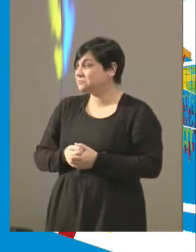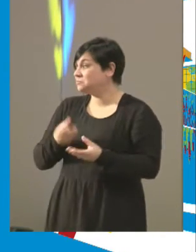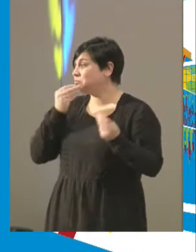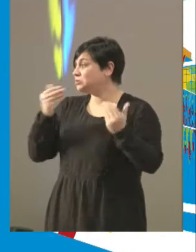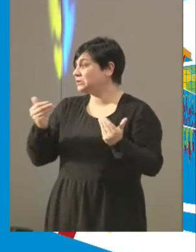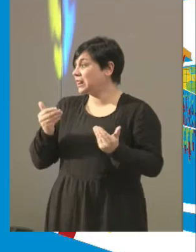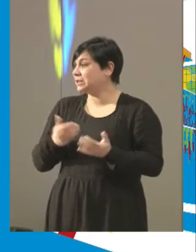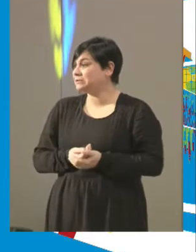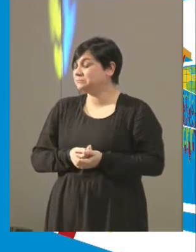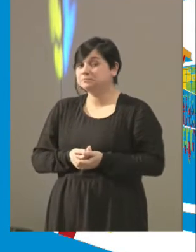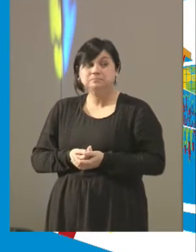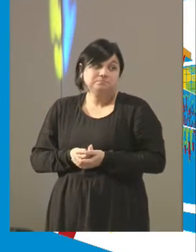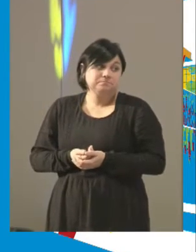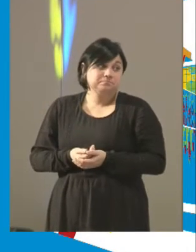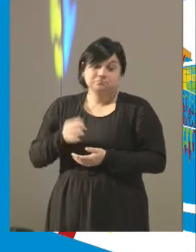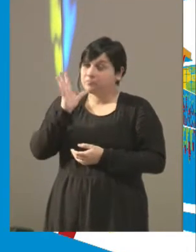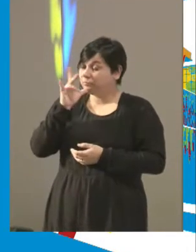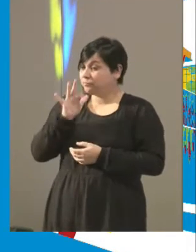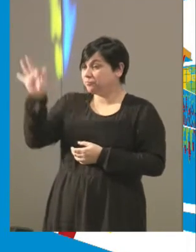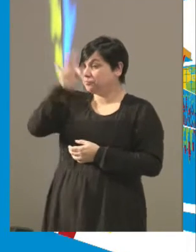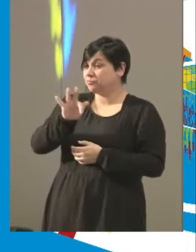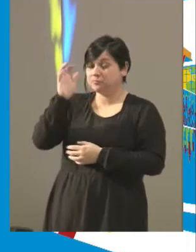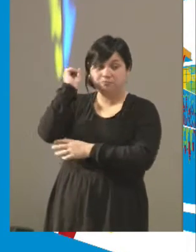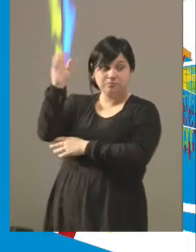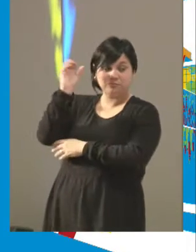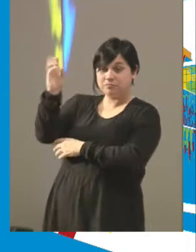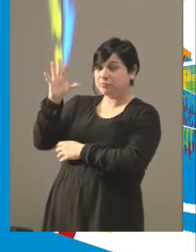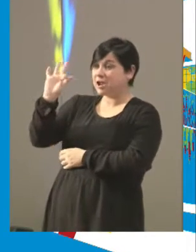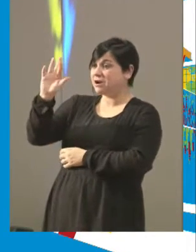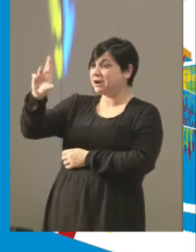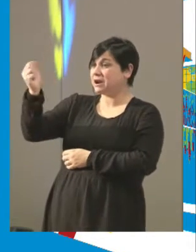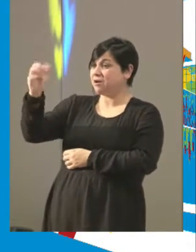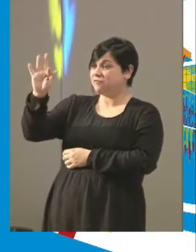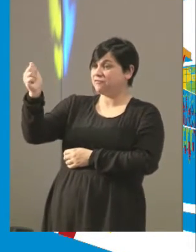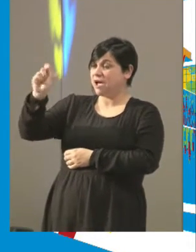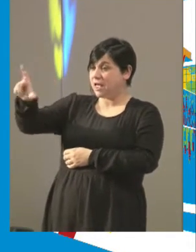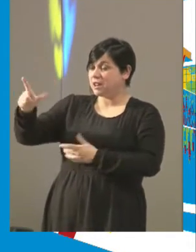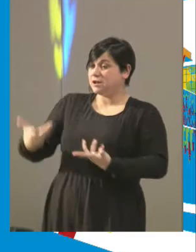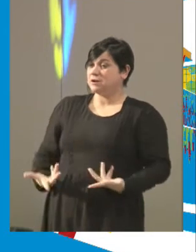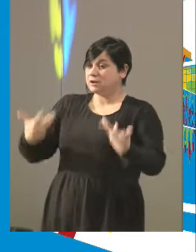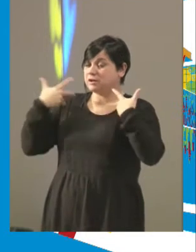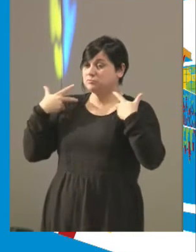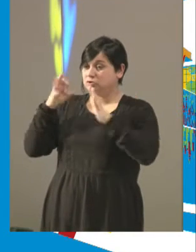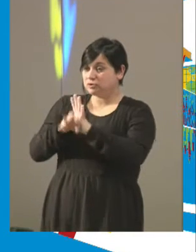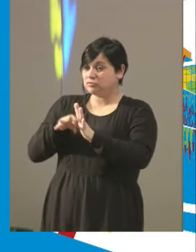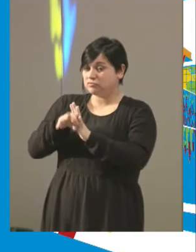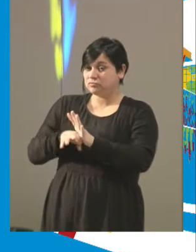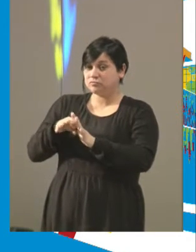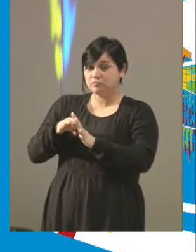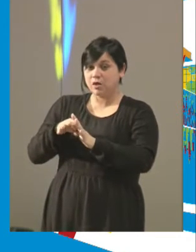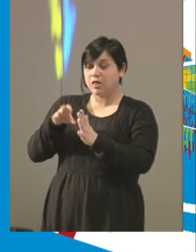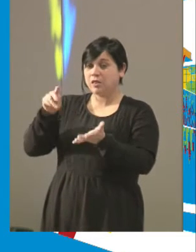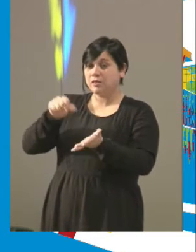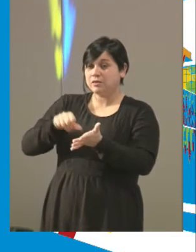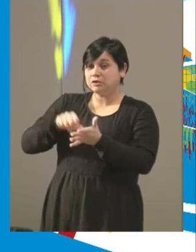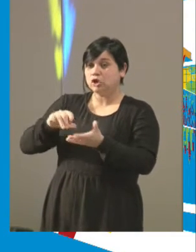Muchas gracias. Pasamos al siguiente ponente, que es Rafael Del Hoyo, que es responsable de Ingeniería de Software en Itainova, el Instituto